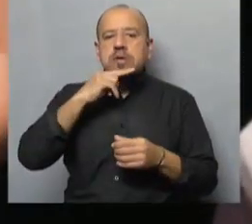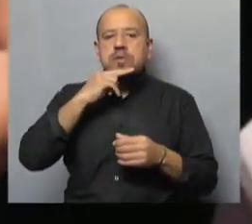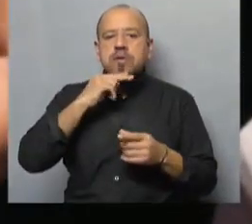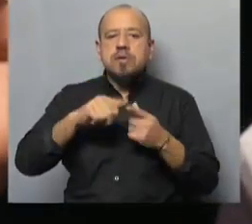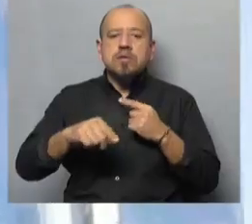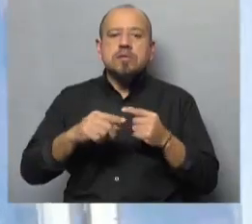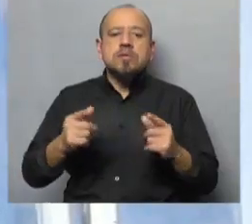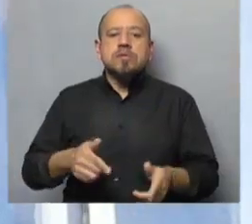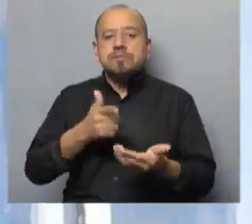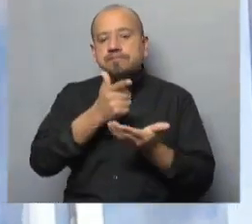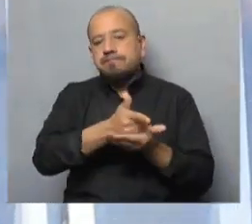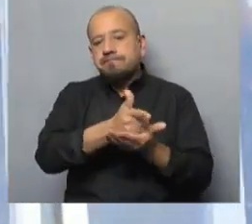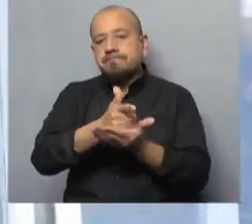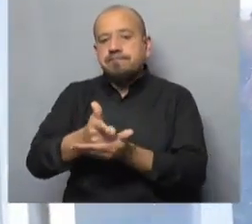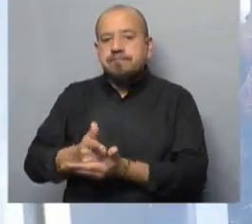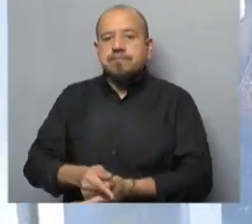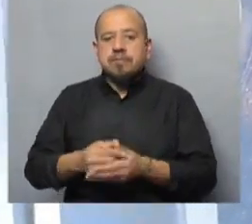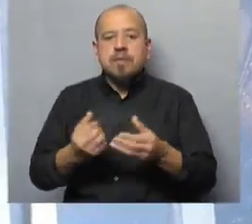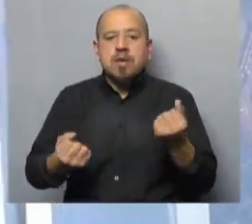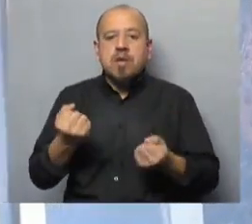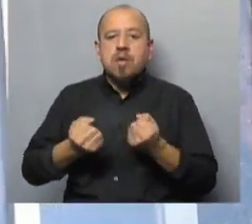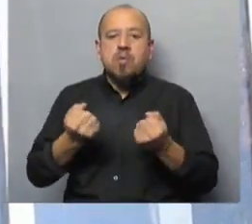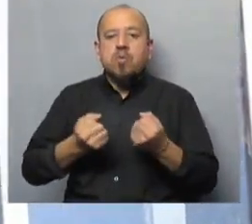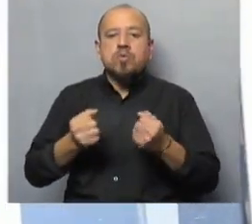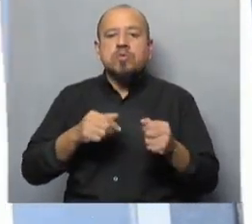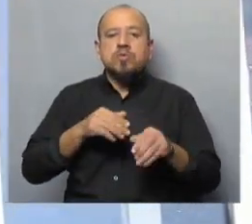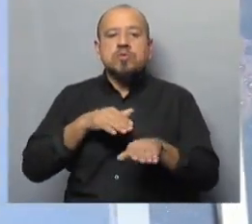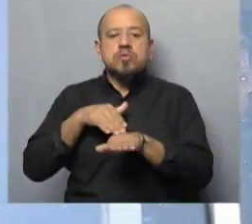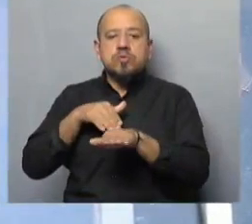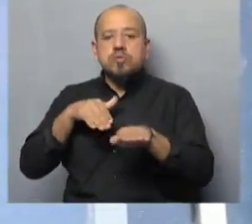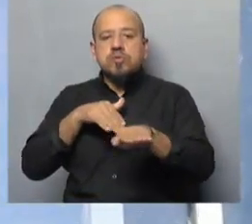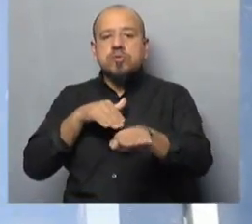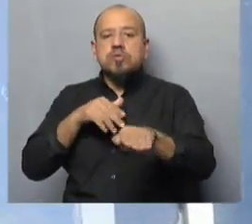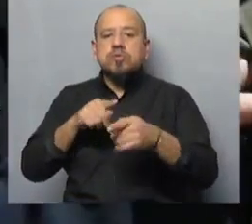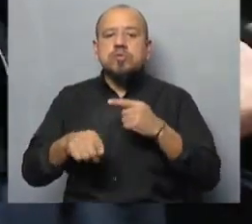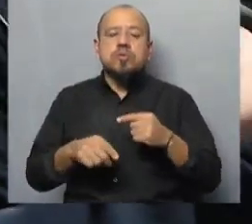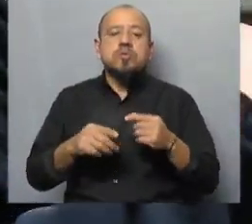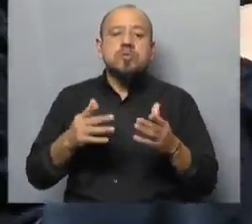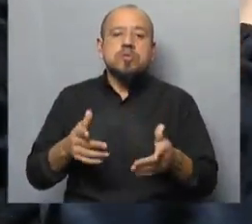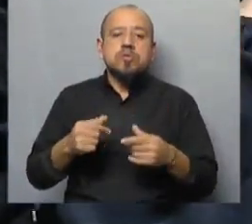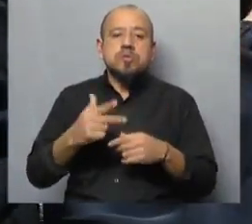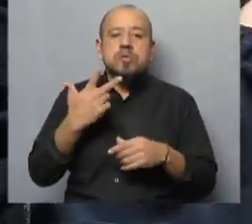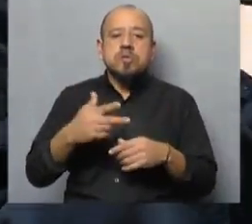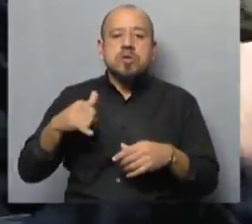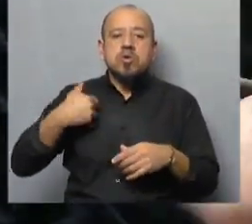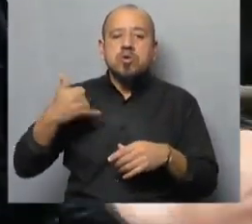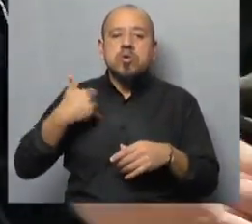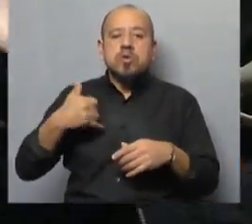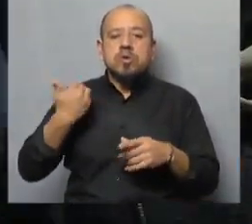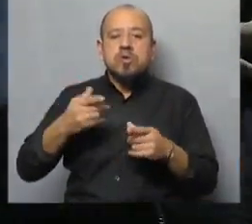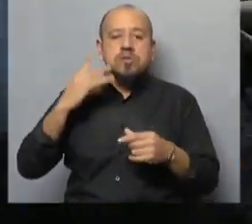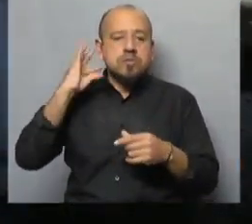vid abrieron fuego contra un automóvil que se desplazaba en la localidad de jugara al norte de cisjordania ocupado por tres jóvenes palestinos que